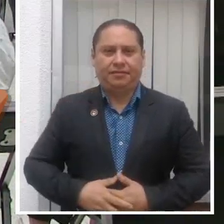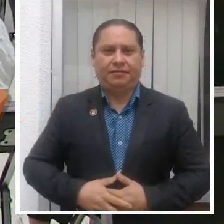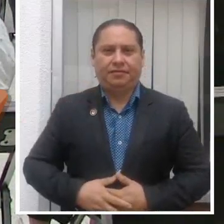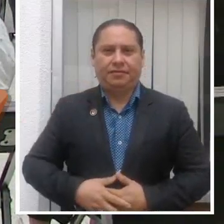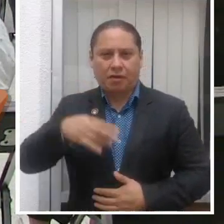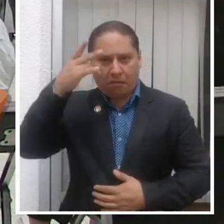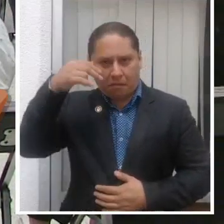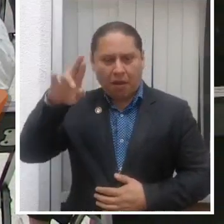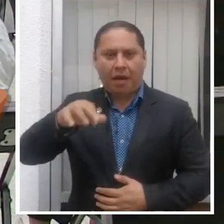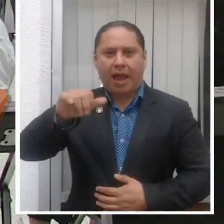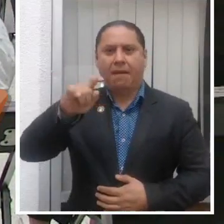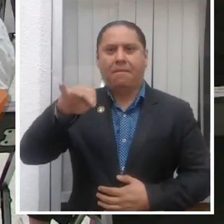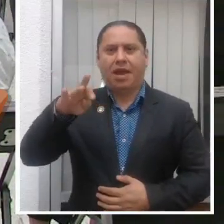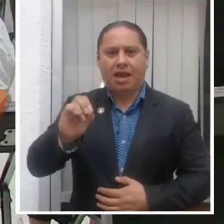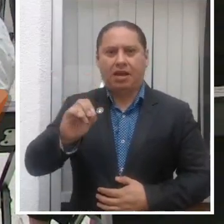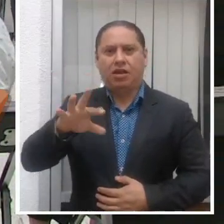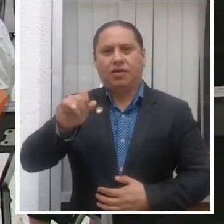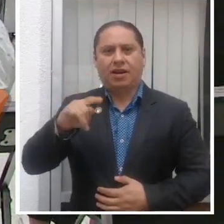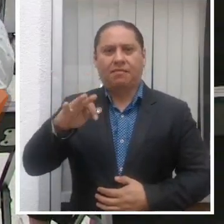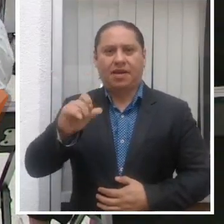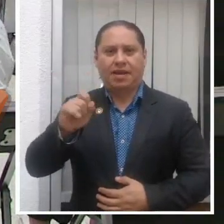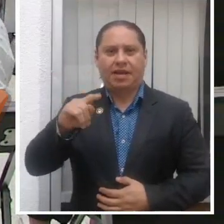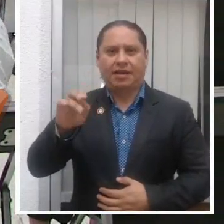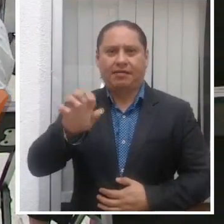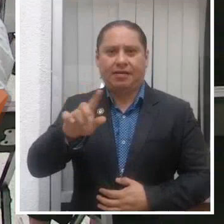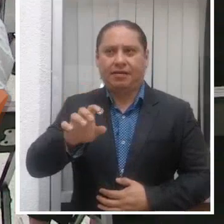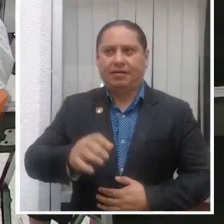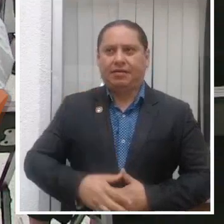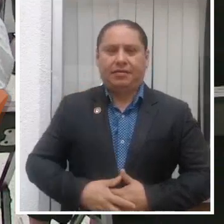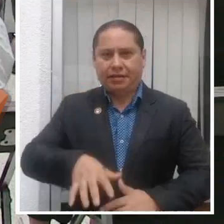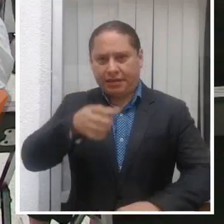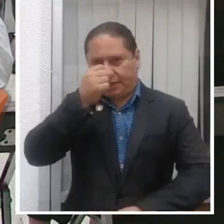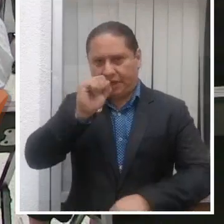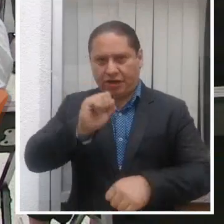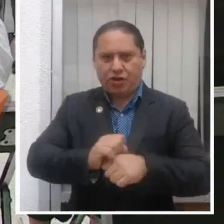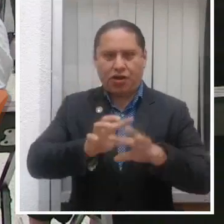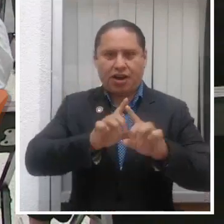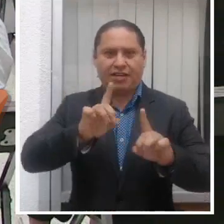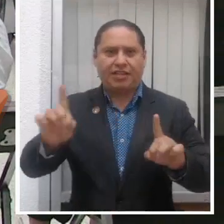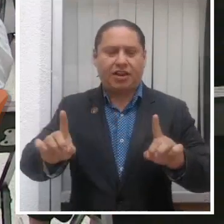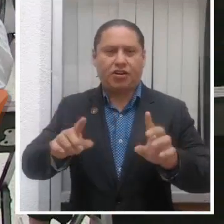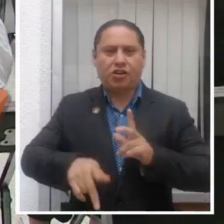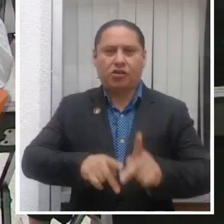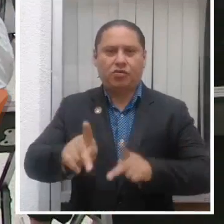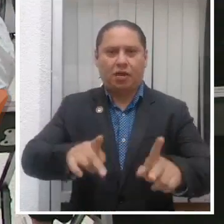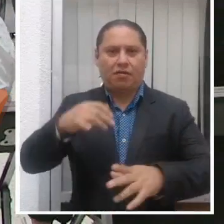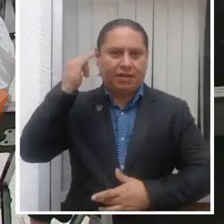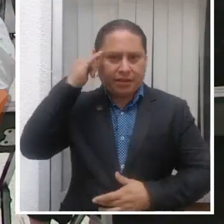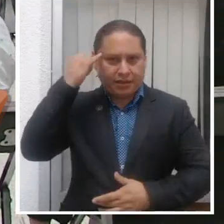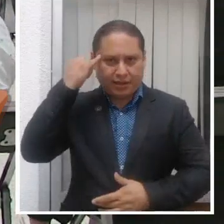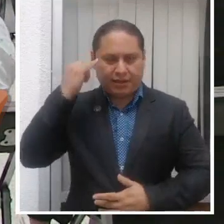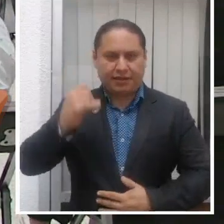Maestro Emilio Ramón Ramírez Guzmán, Secretario para el Desarrollo de los Pueblos Indígenas.